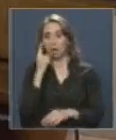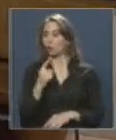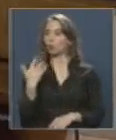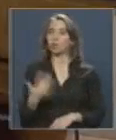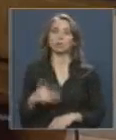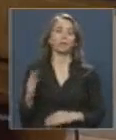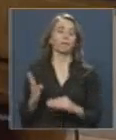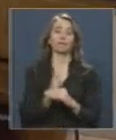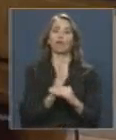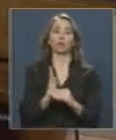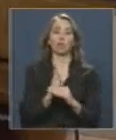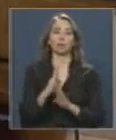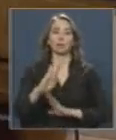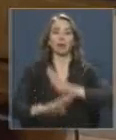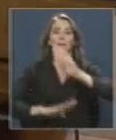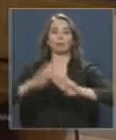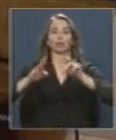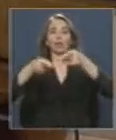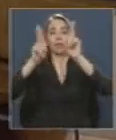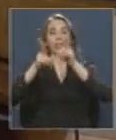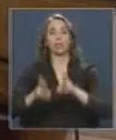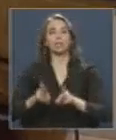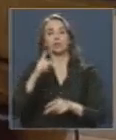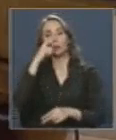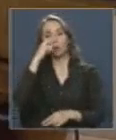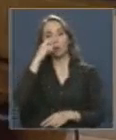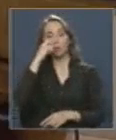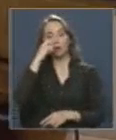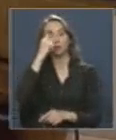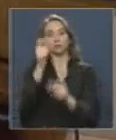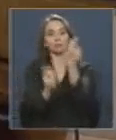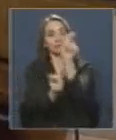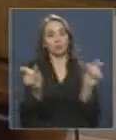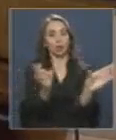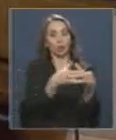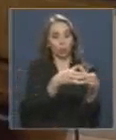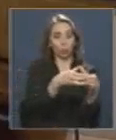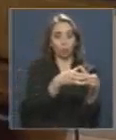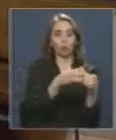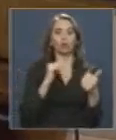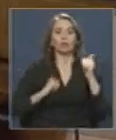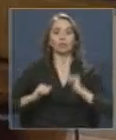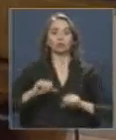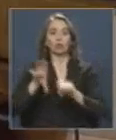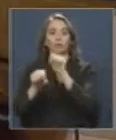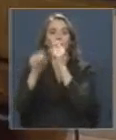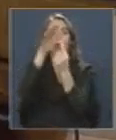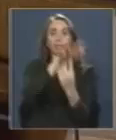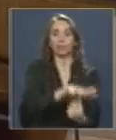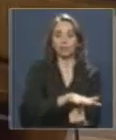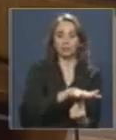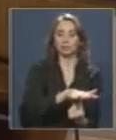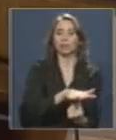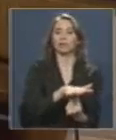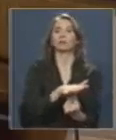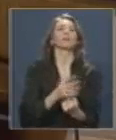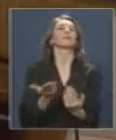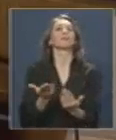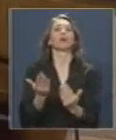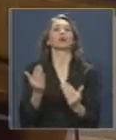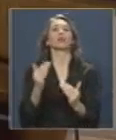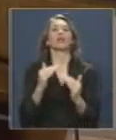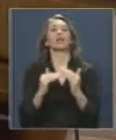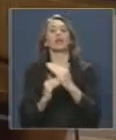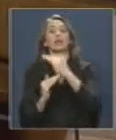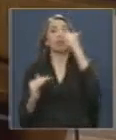fundamentales en la protección de los derechos humanos de aquellos grupos y poblaciones que sufren de discriminación, producto de las